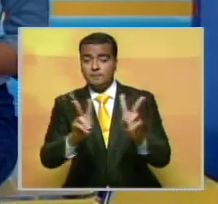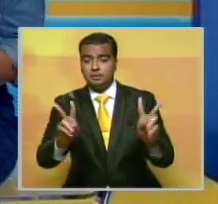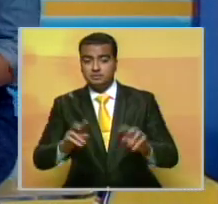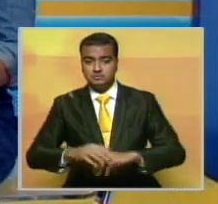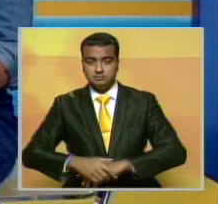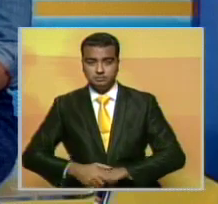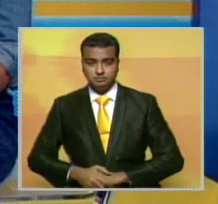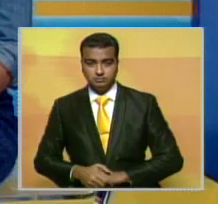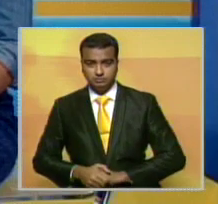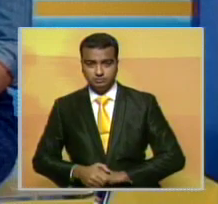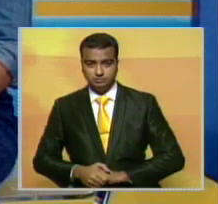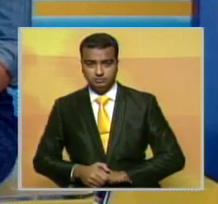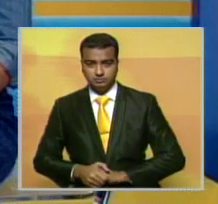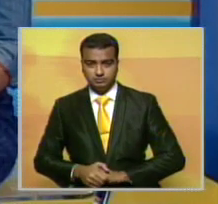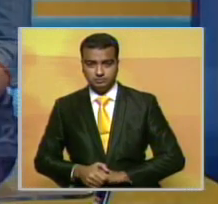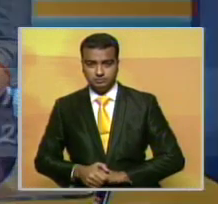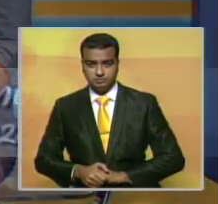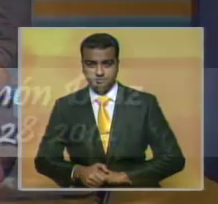alma.